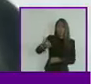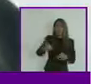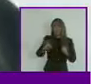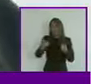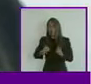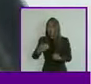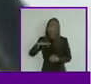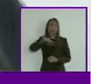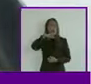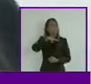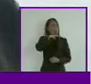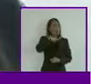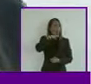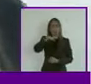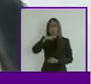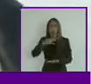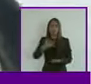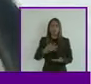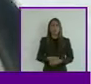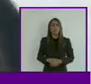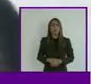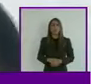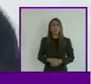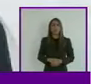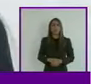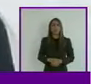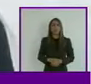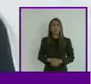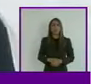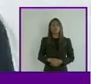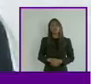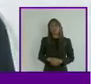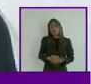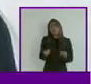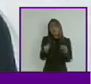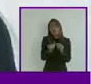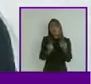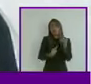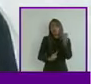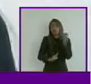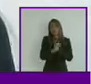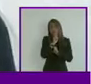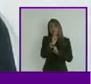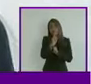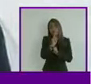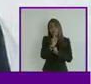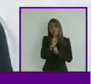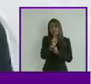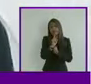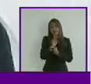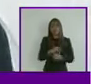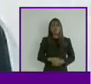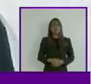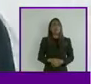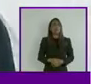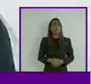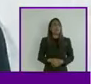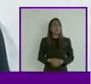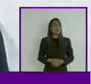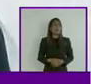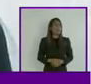demasiado. Sin embargo, también trae problemas como volviéndolos muy impacientes debido a